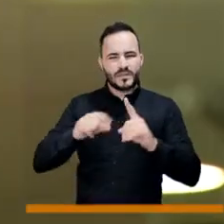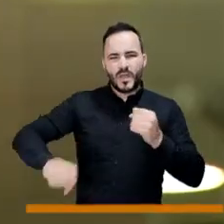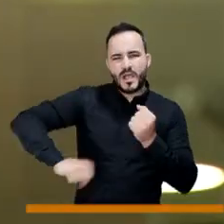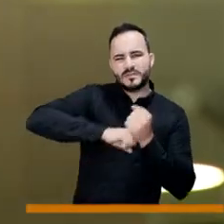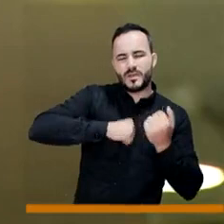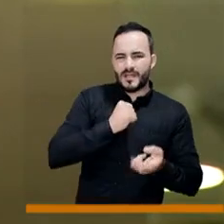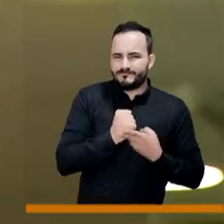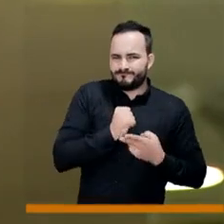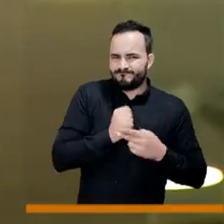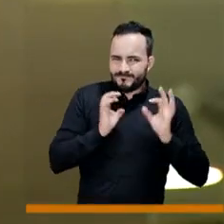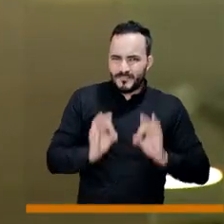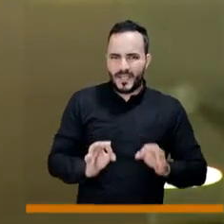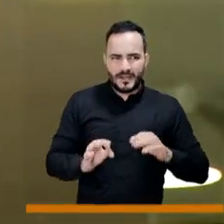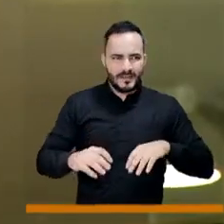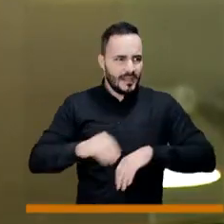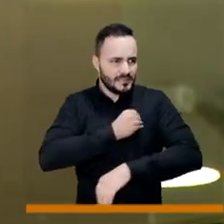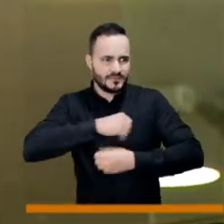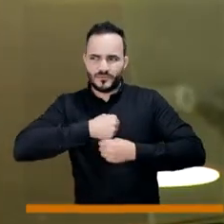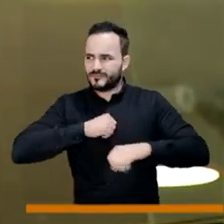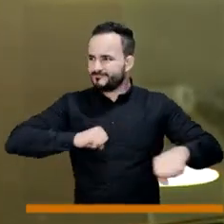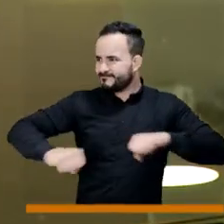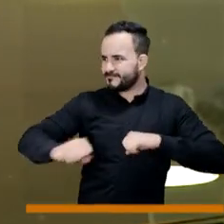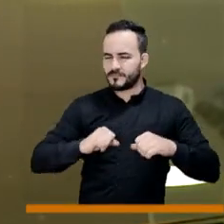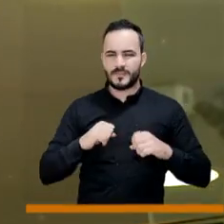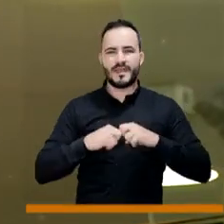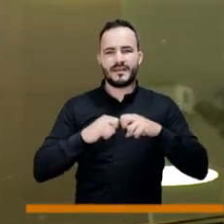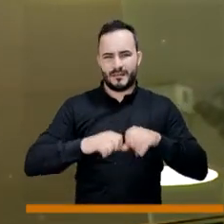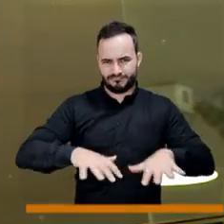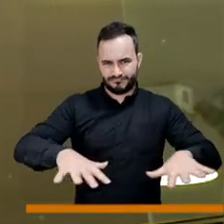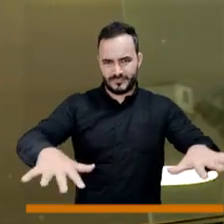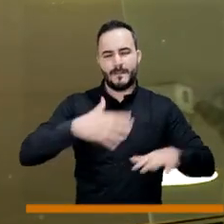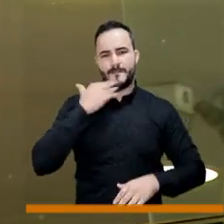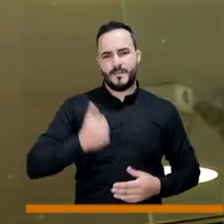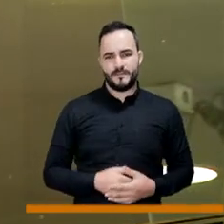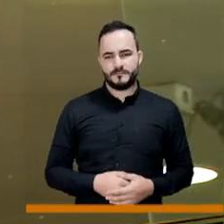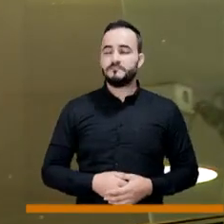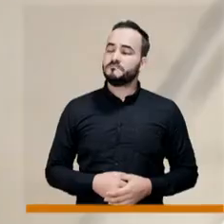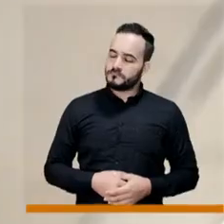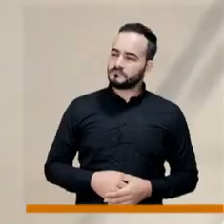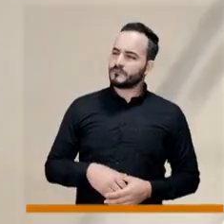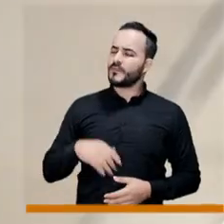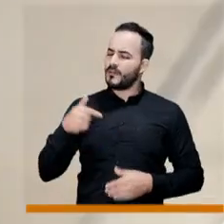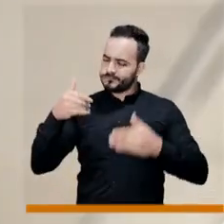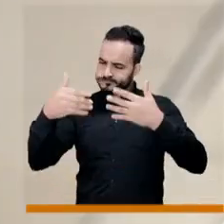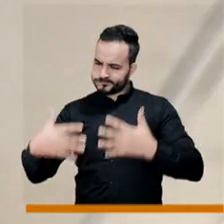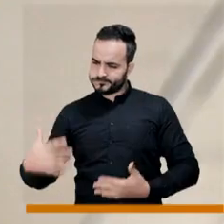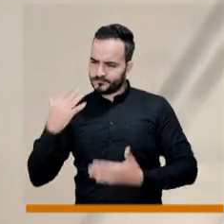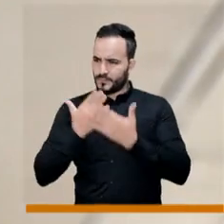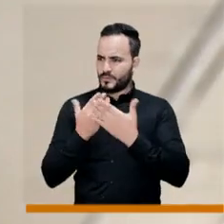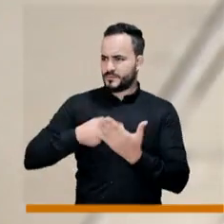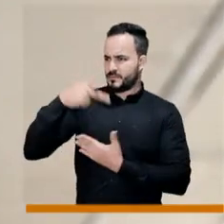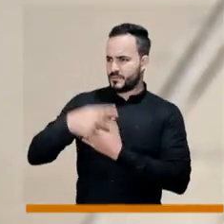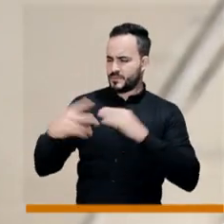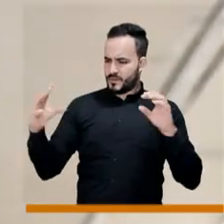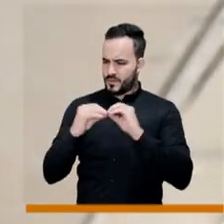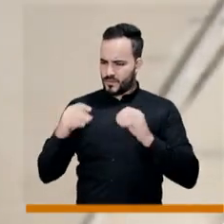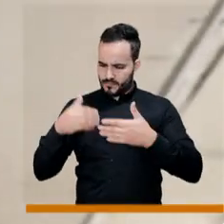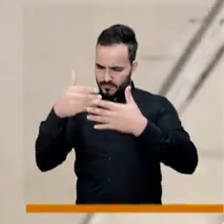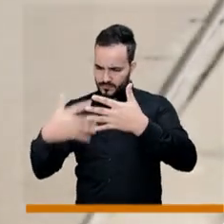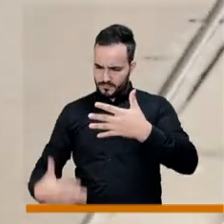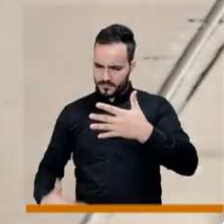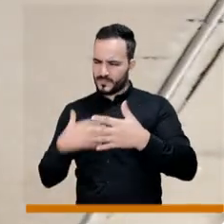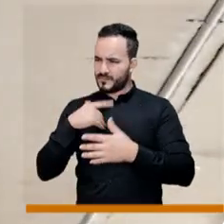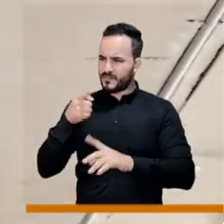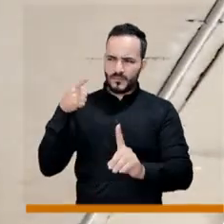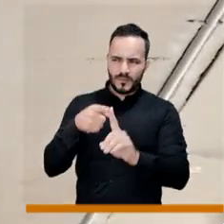y gestionar de manera más adecuada la energía. Concejal, hay una línea importante dentro del proyecto de acuerdo presentado en el Consejo y